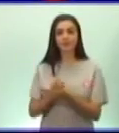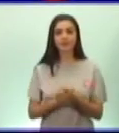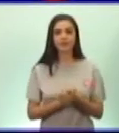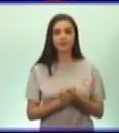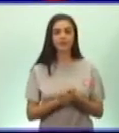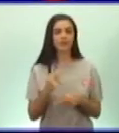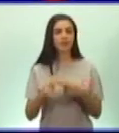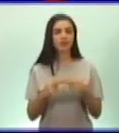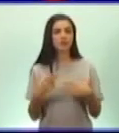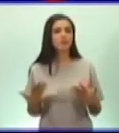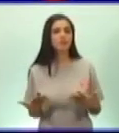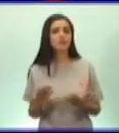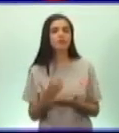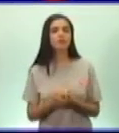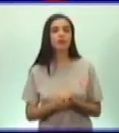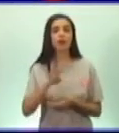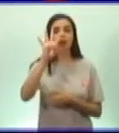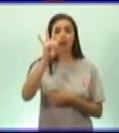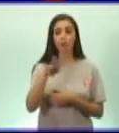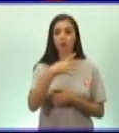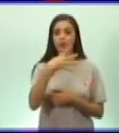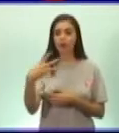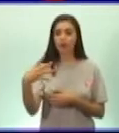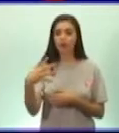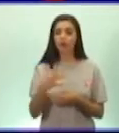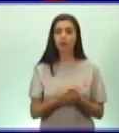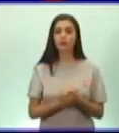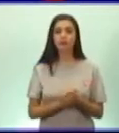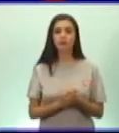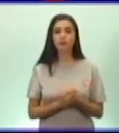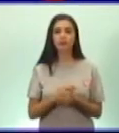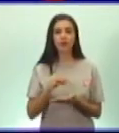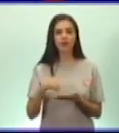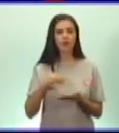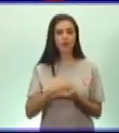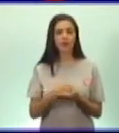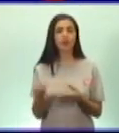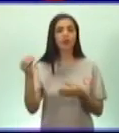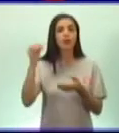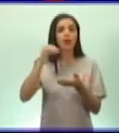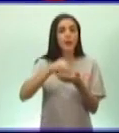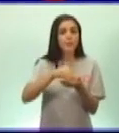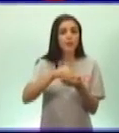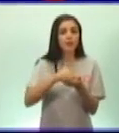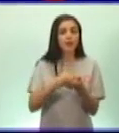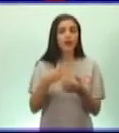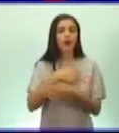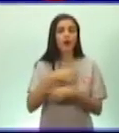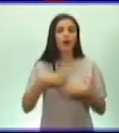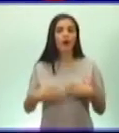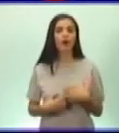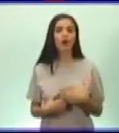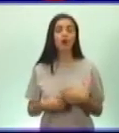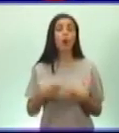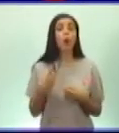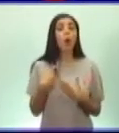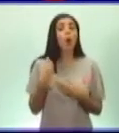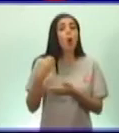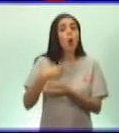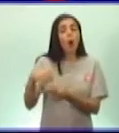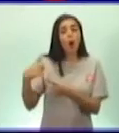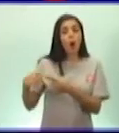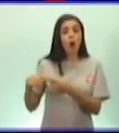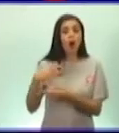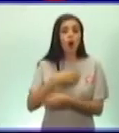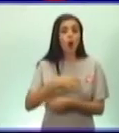elaborar una tabla donde van a colocar órganos u órganos que